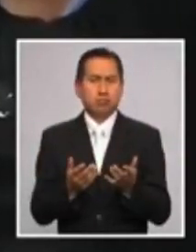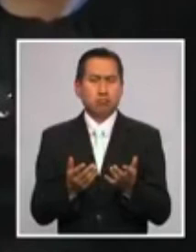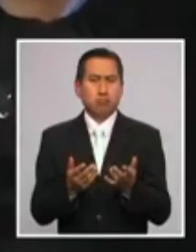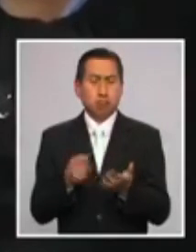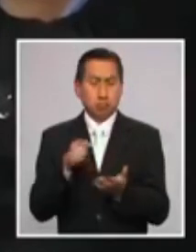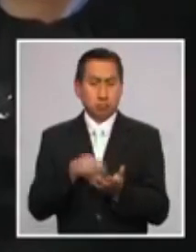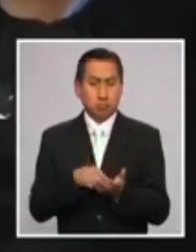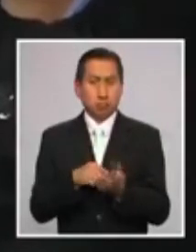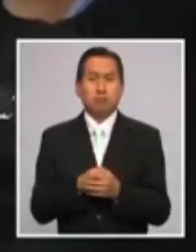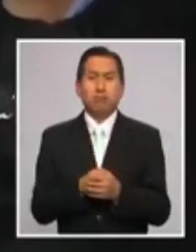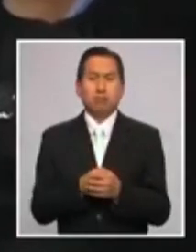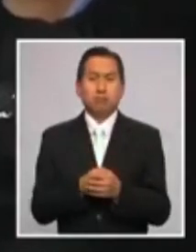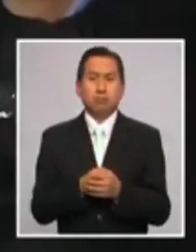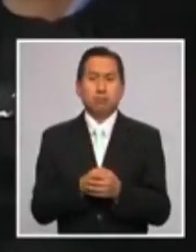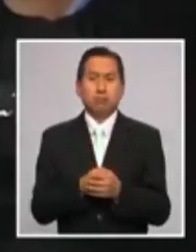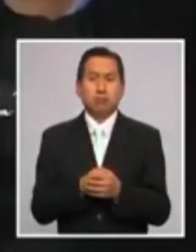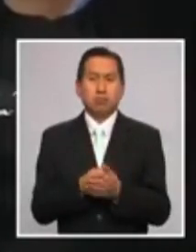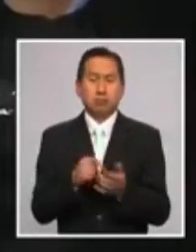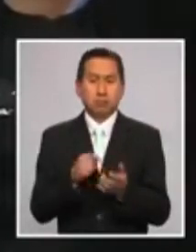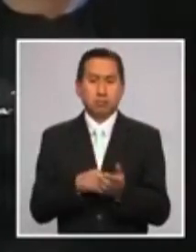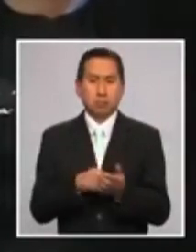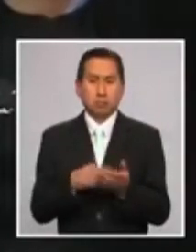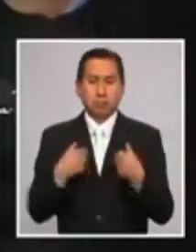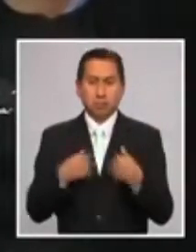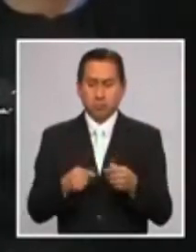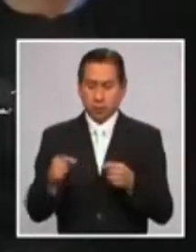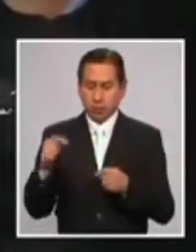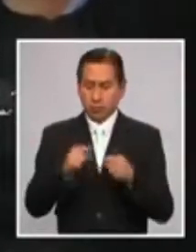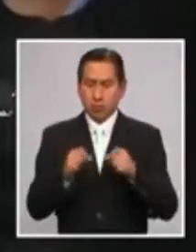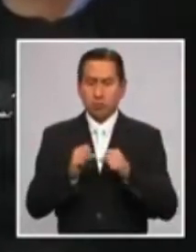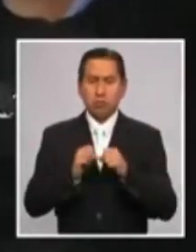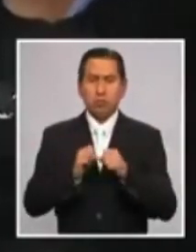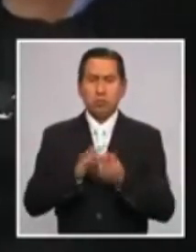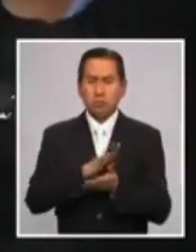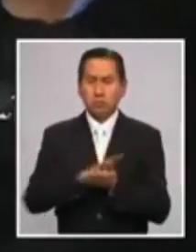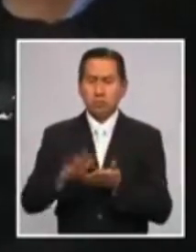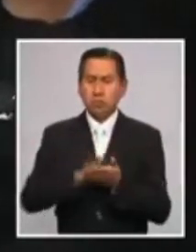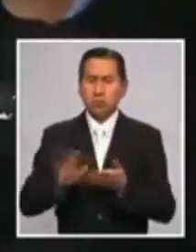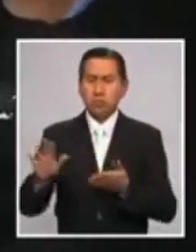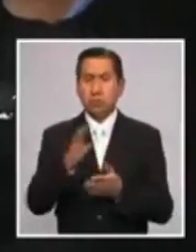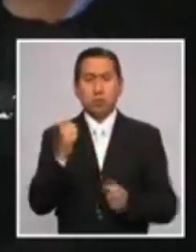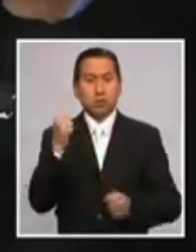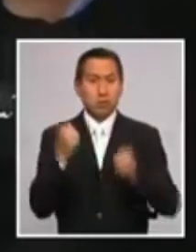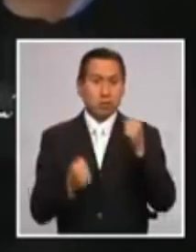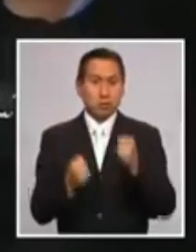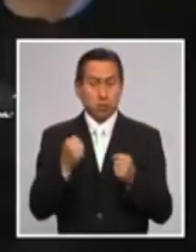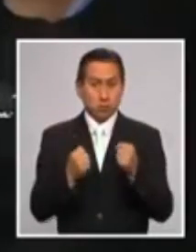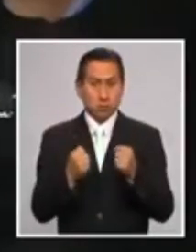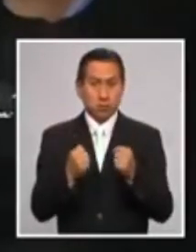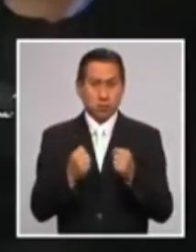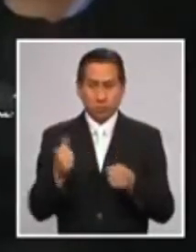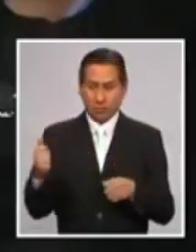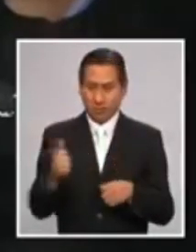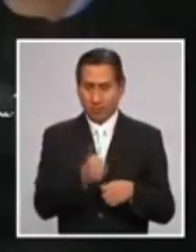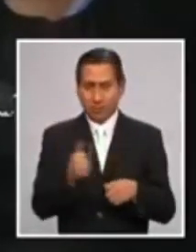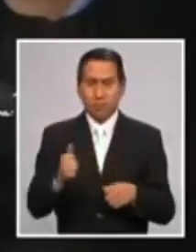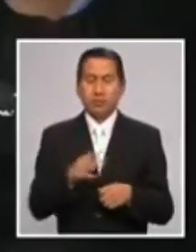donde se realizarán el fumigado de las movilidades y de